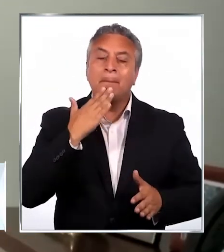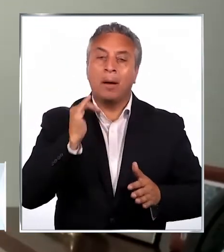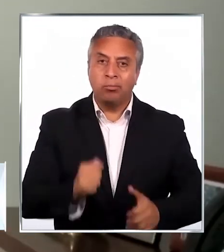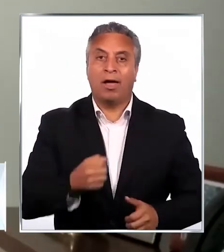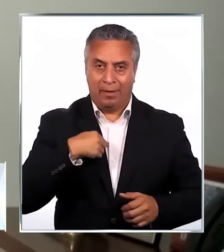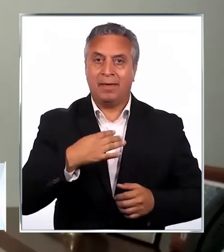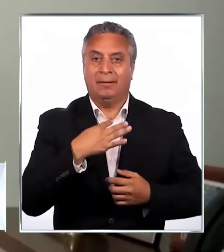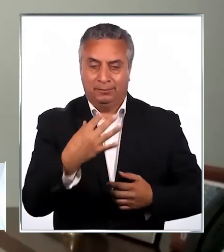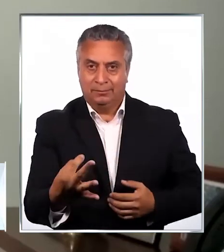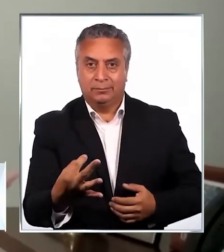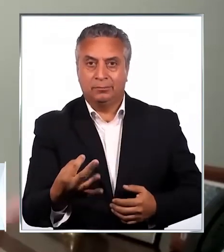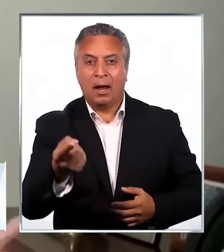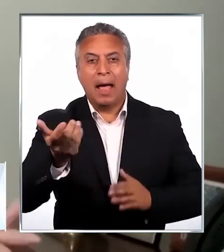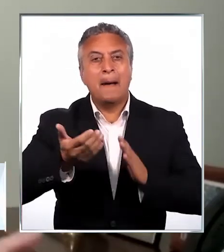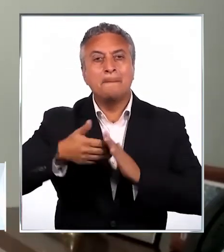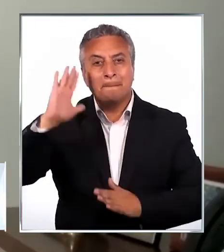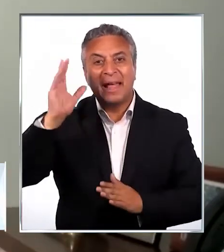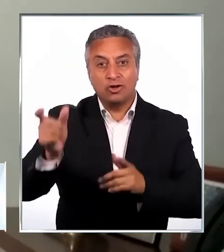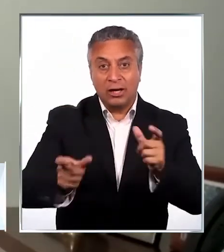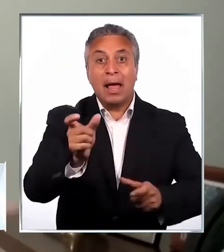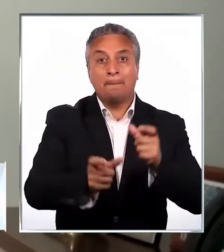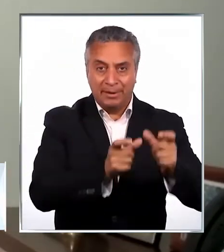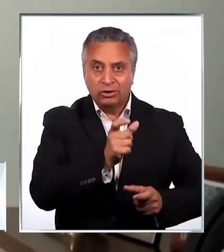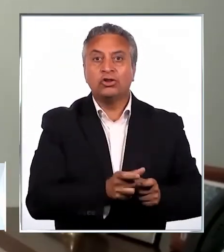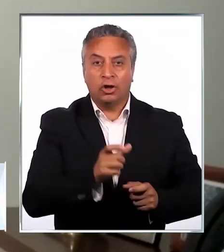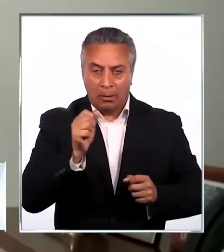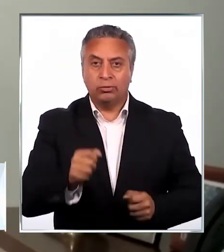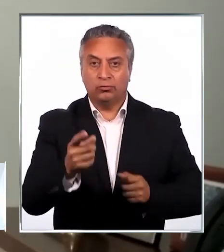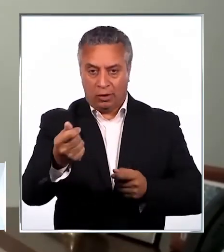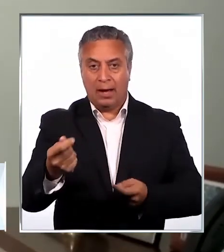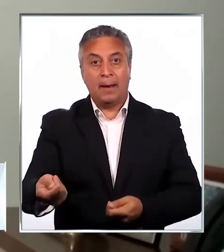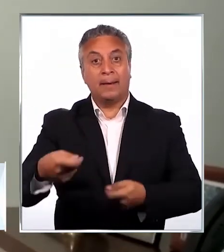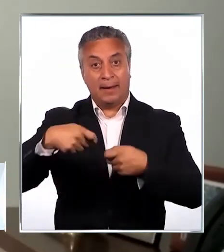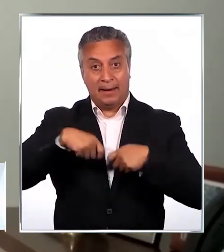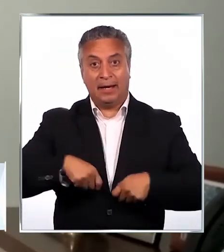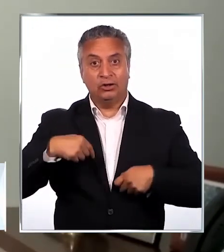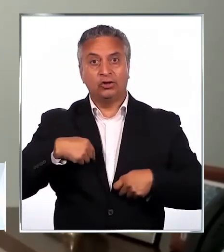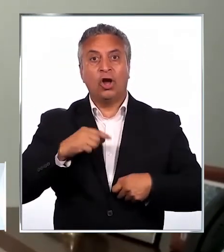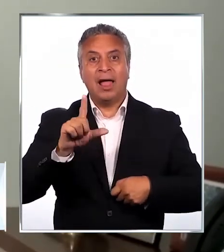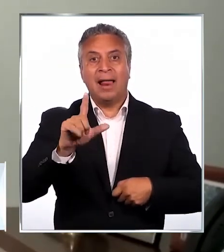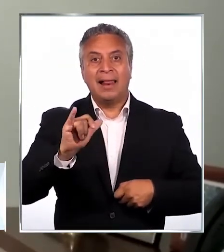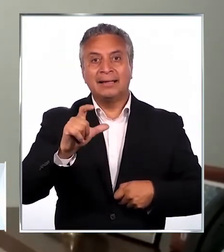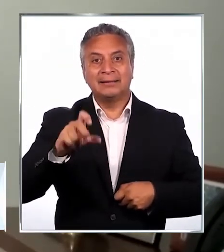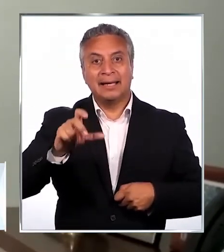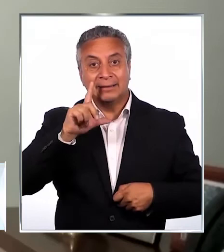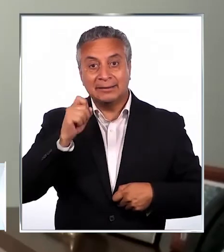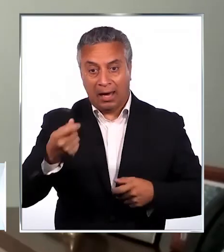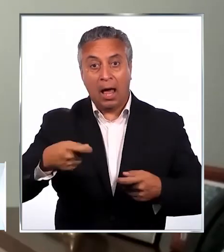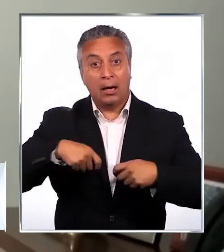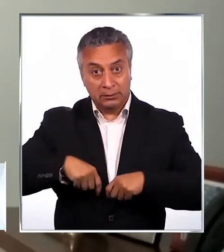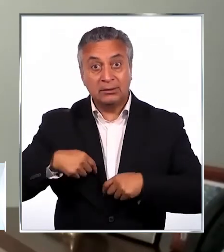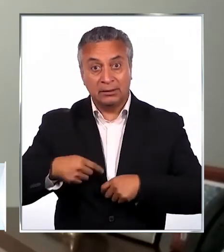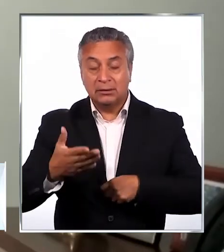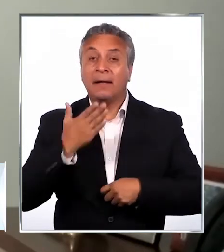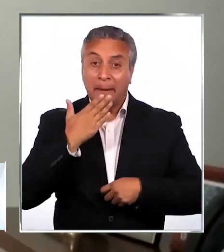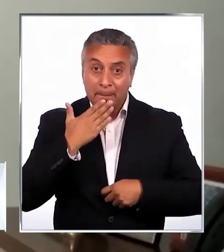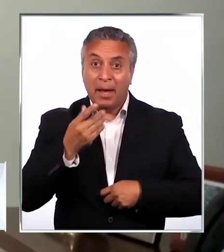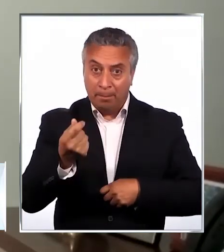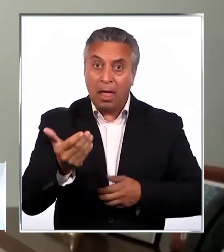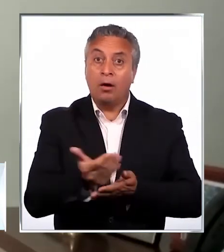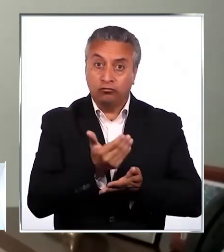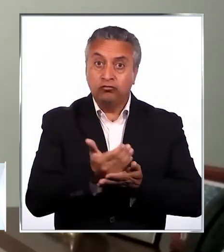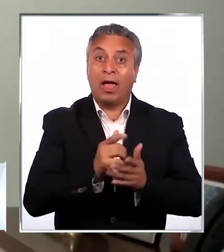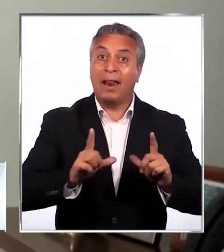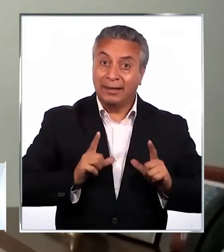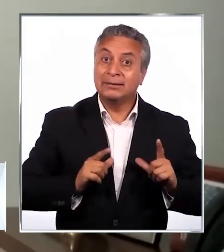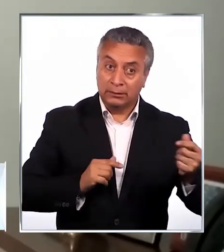también califique. Es decir, la gran mayoría de las personas van a calificar. Los ingresos de las licencias son considerados ingresos formales, por lo tanto,